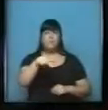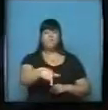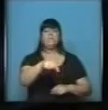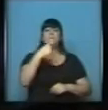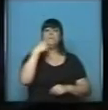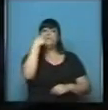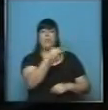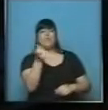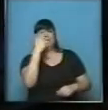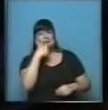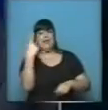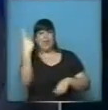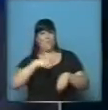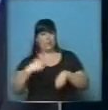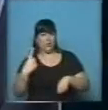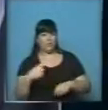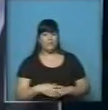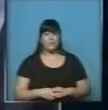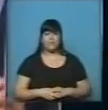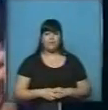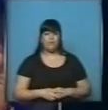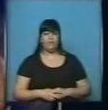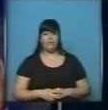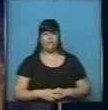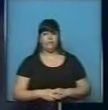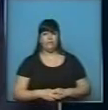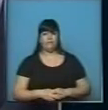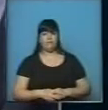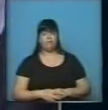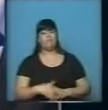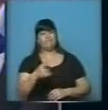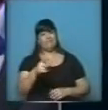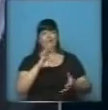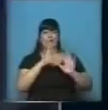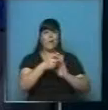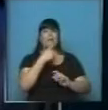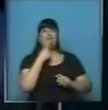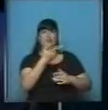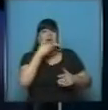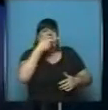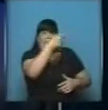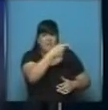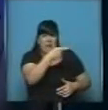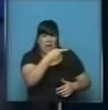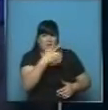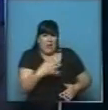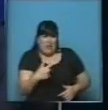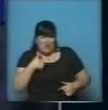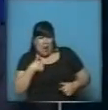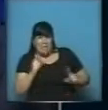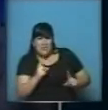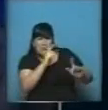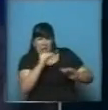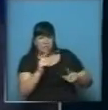Mauricio Macri, de un minuto a Daniel Scioli. ¿Insististe en seguir siendo mi vocero de cosas que no voy a hacer?